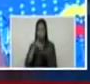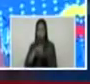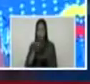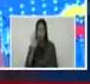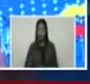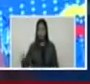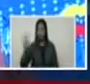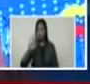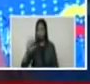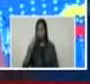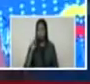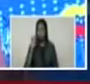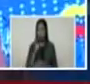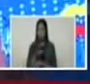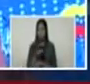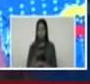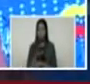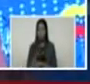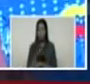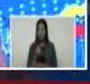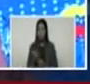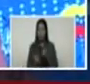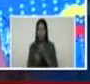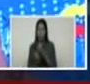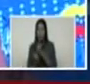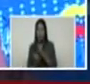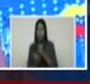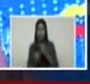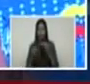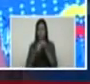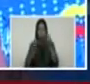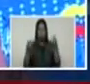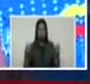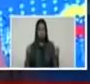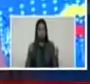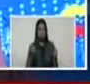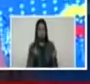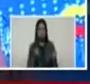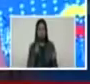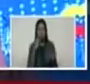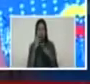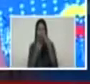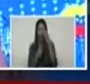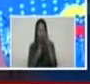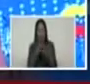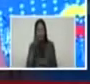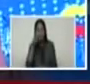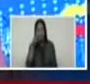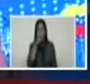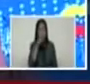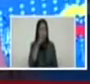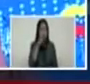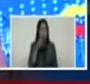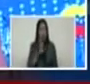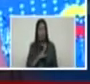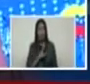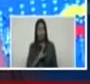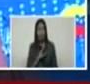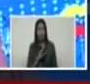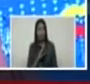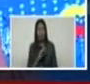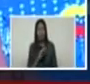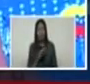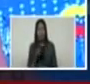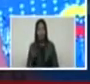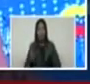para que se supere. Esos son los gobiernos, esos son los países que avanzan. Mi mensaje es no al